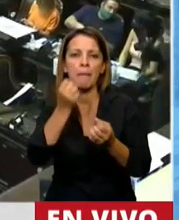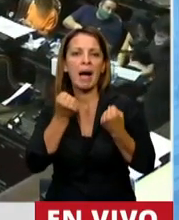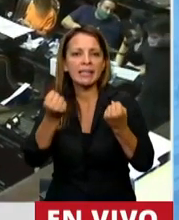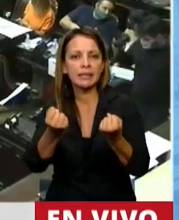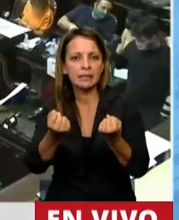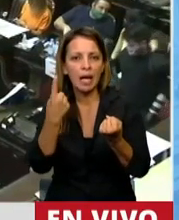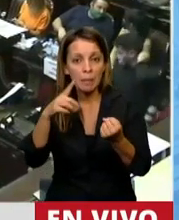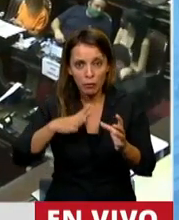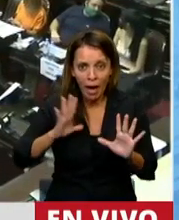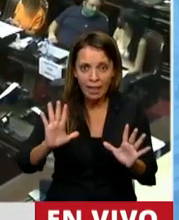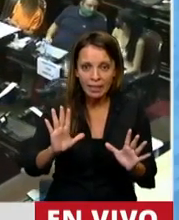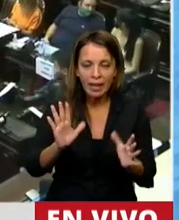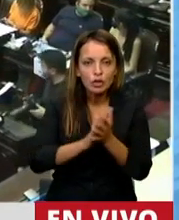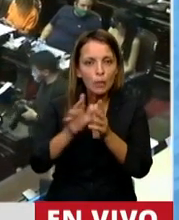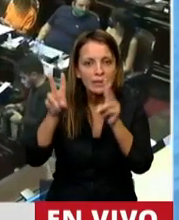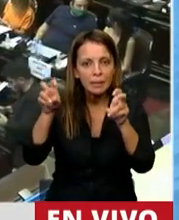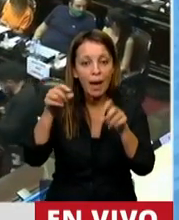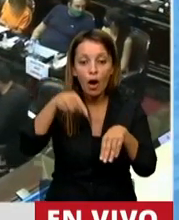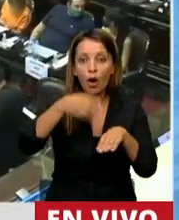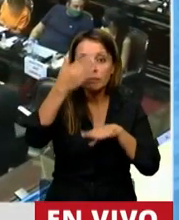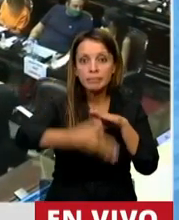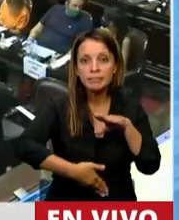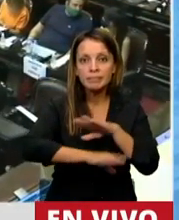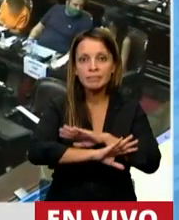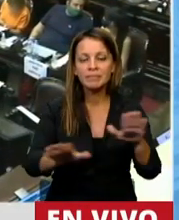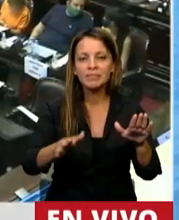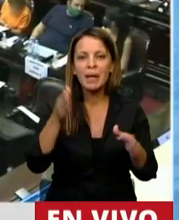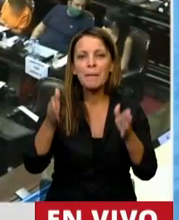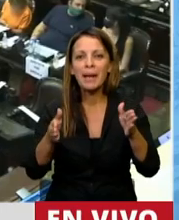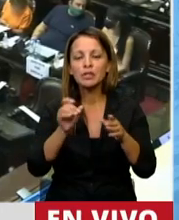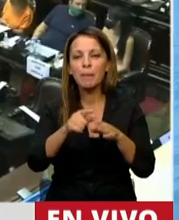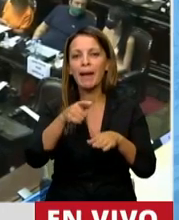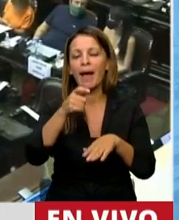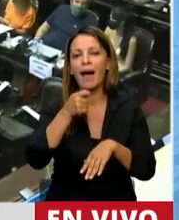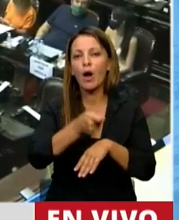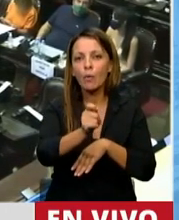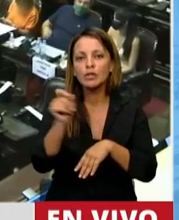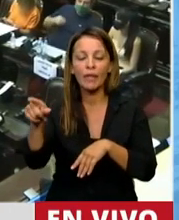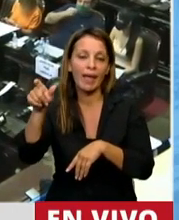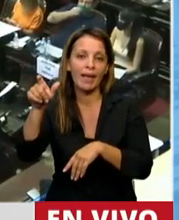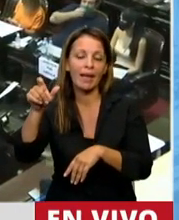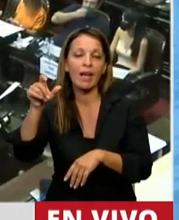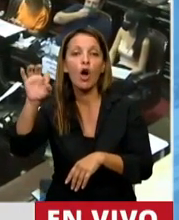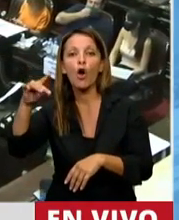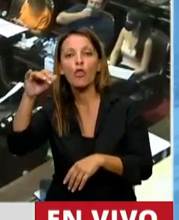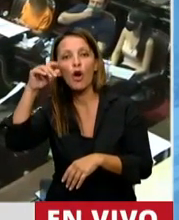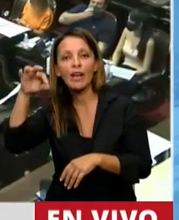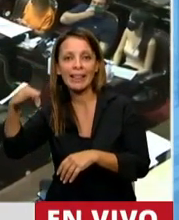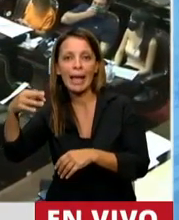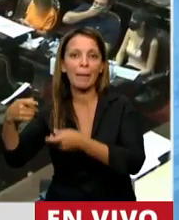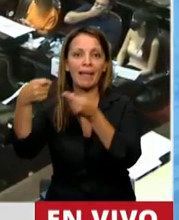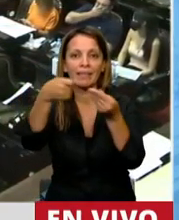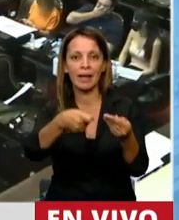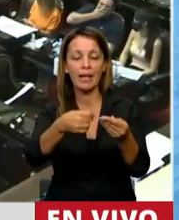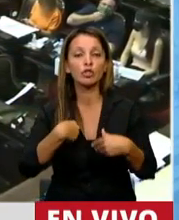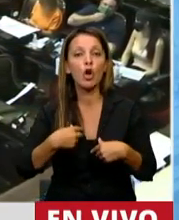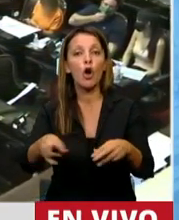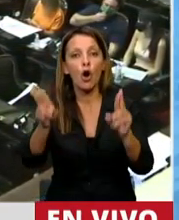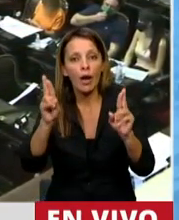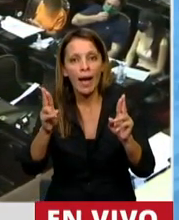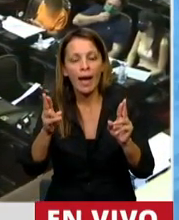hemos hecho nada con respecto a esto y hoy se vence el plazo judicial para que Santiago O'Donnell entregue esas cintas. Yo aspiro, espero,